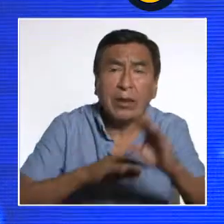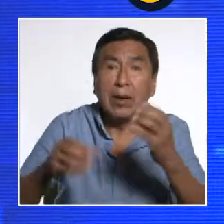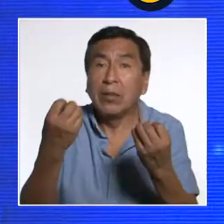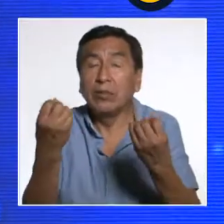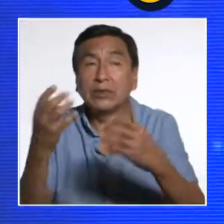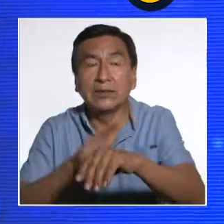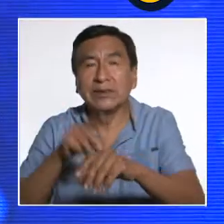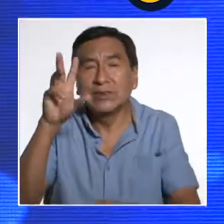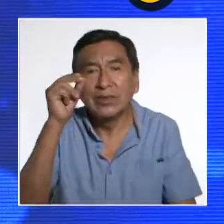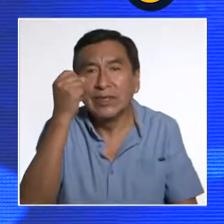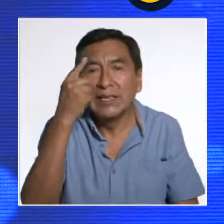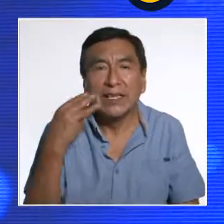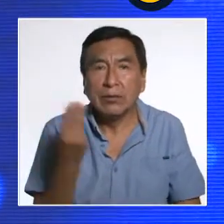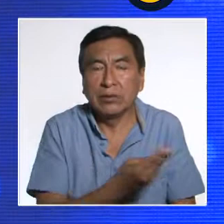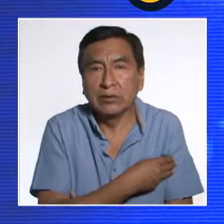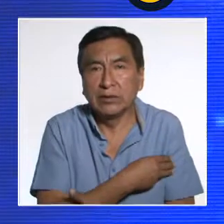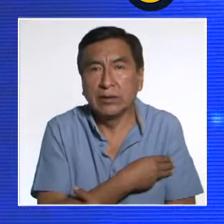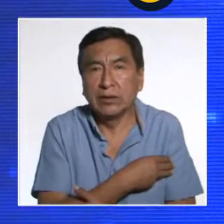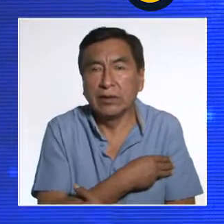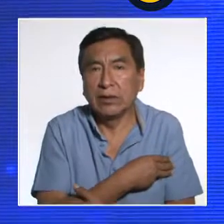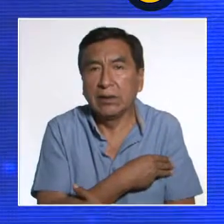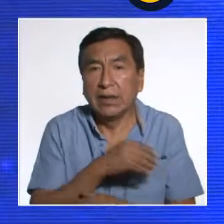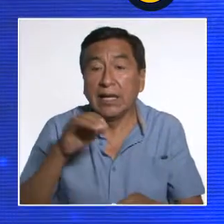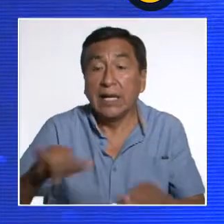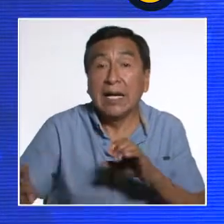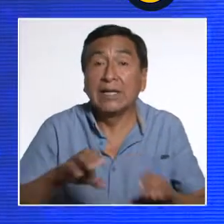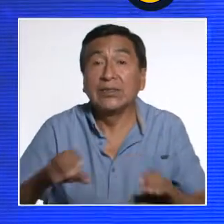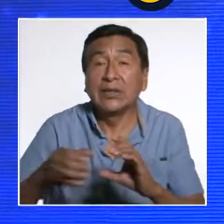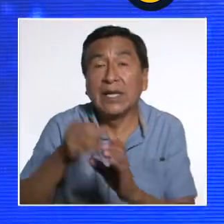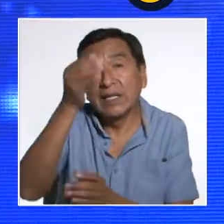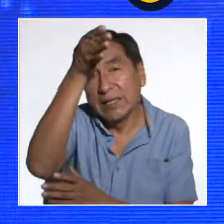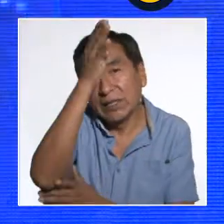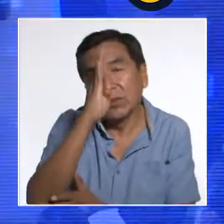veces no entendemos el accionar de Dios.